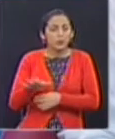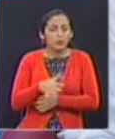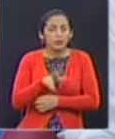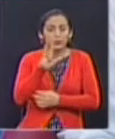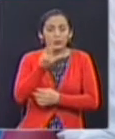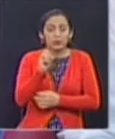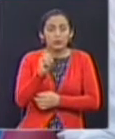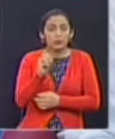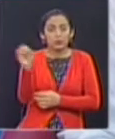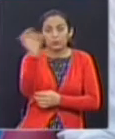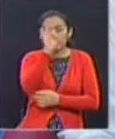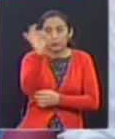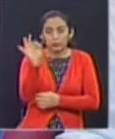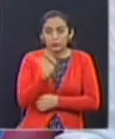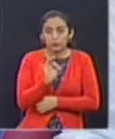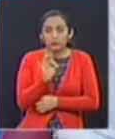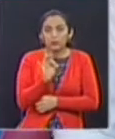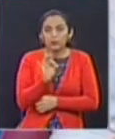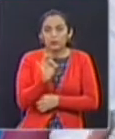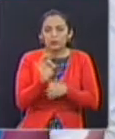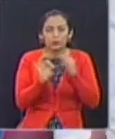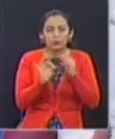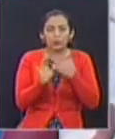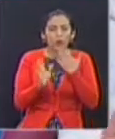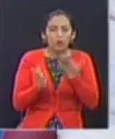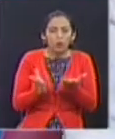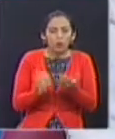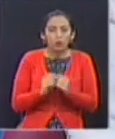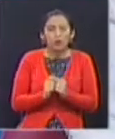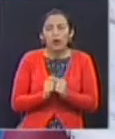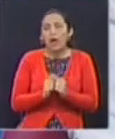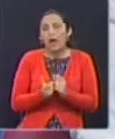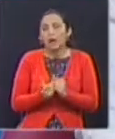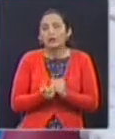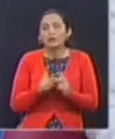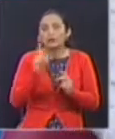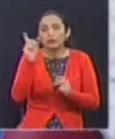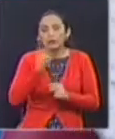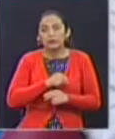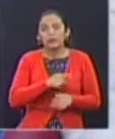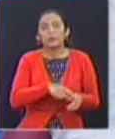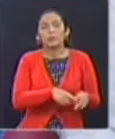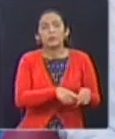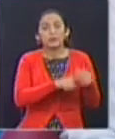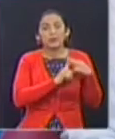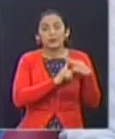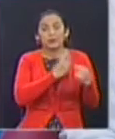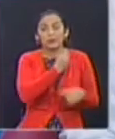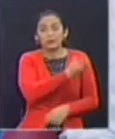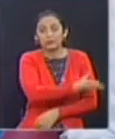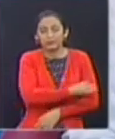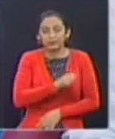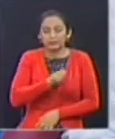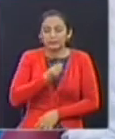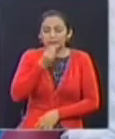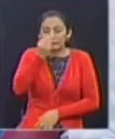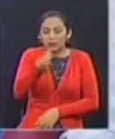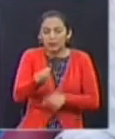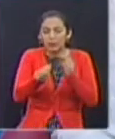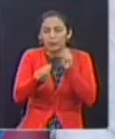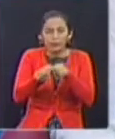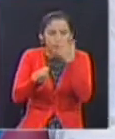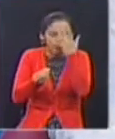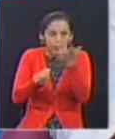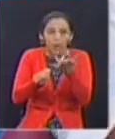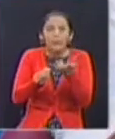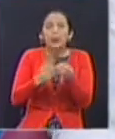ser cubierto con deuda, es decir, estamos adquiriendo deuda para poder pagar deuda. Así que yo creo que estas